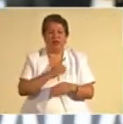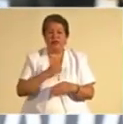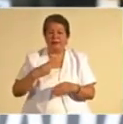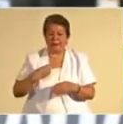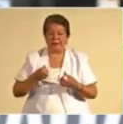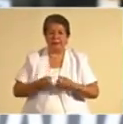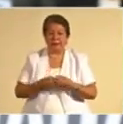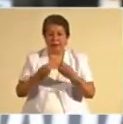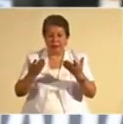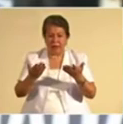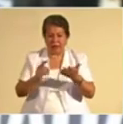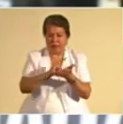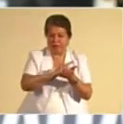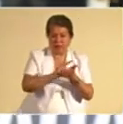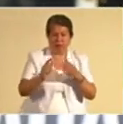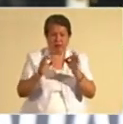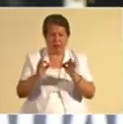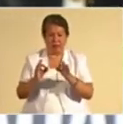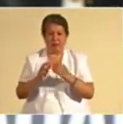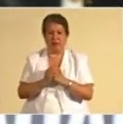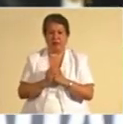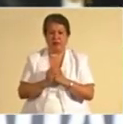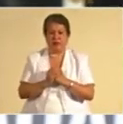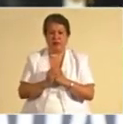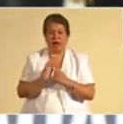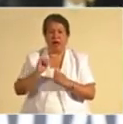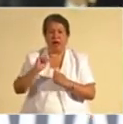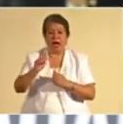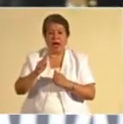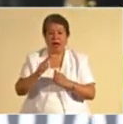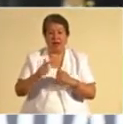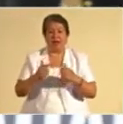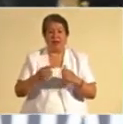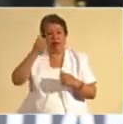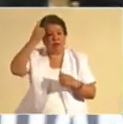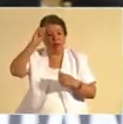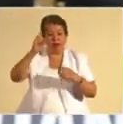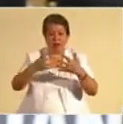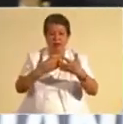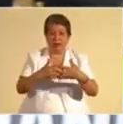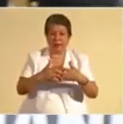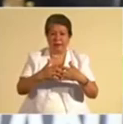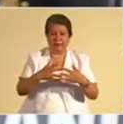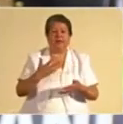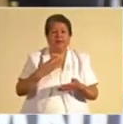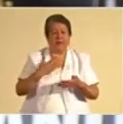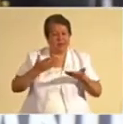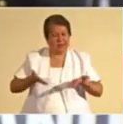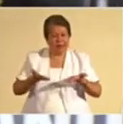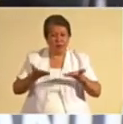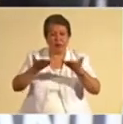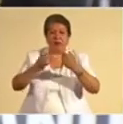eficaces. Es lo principal. Al empresario tenemos que incentivarlo, porque al final de